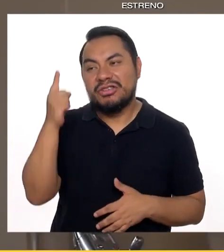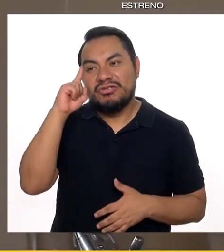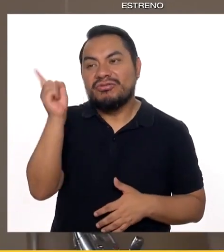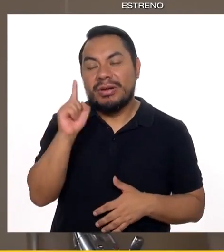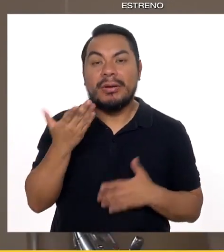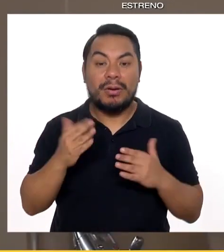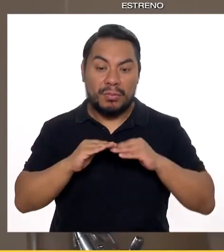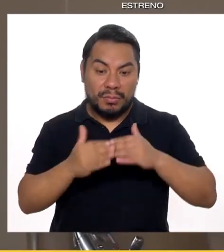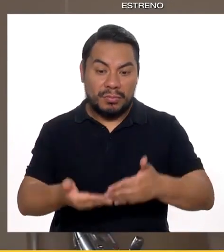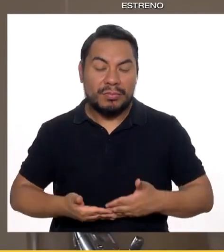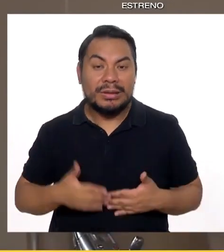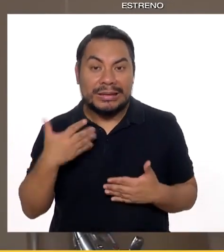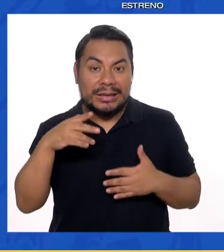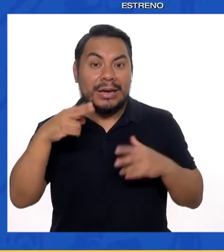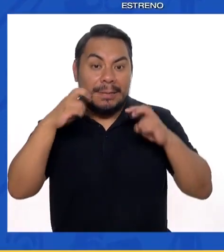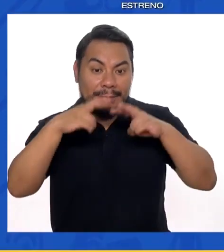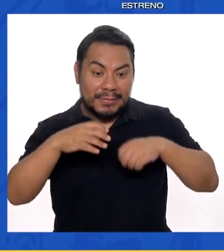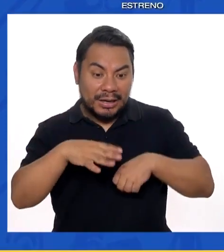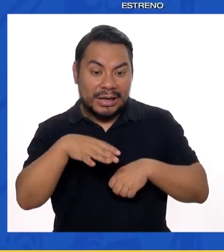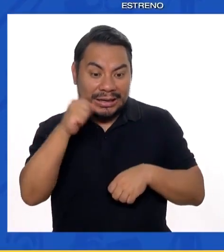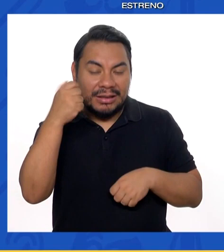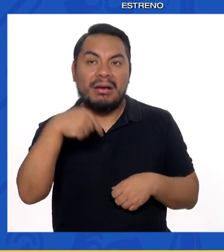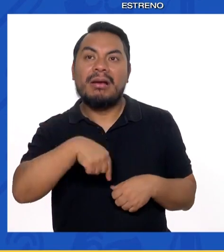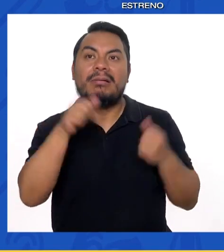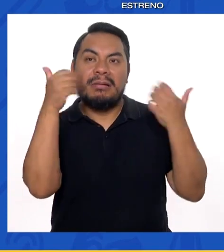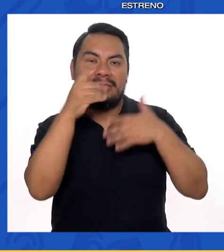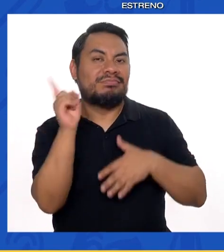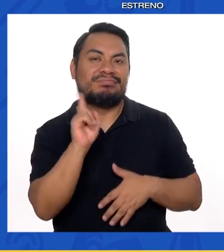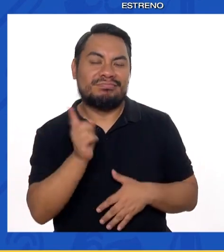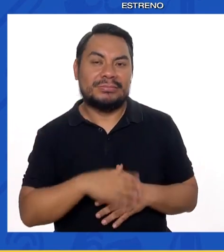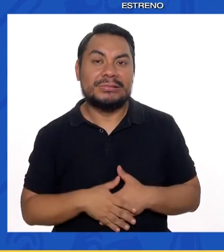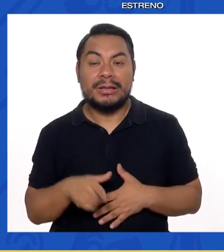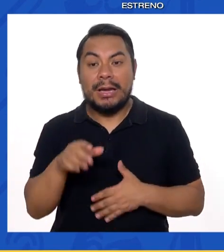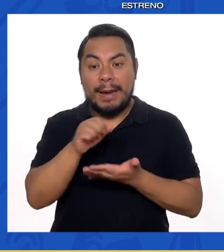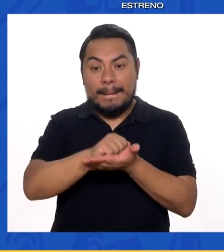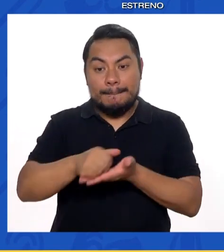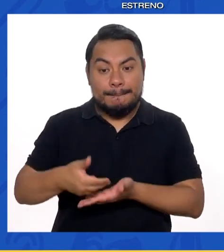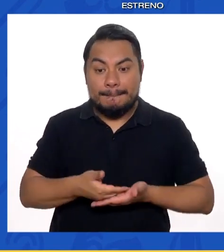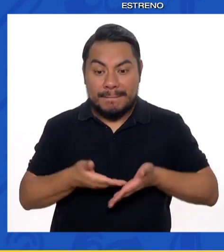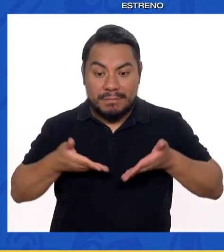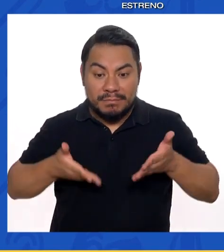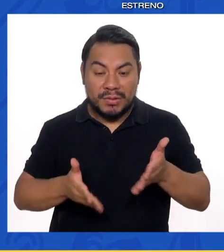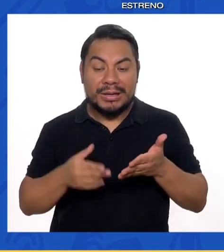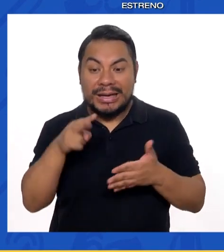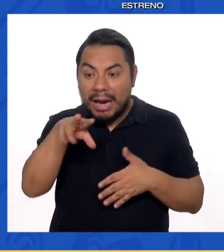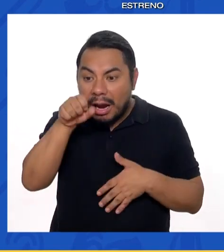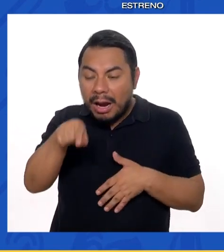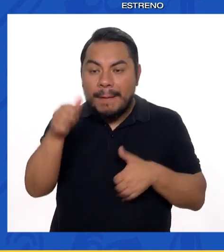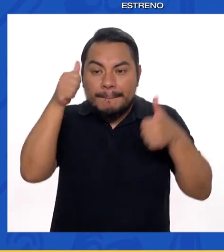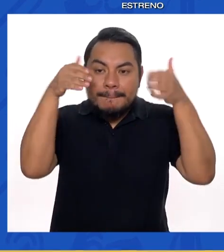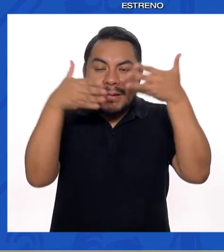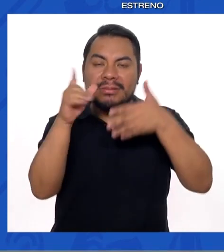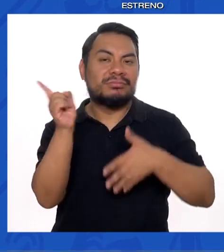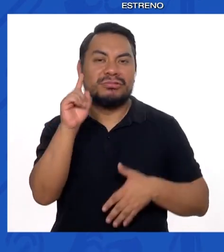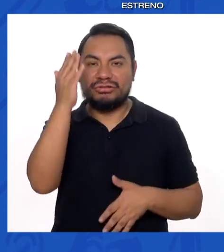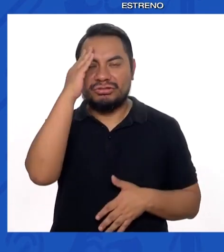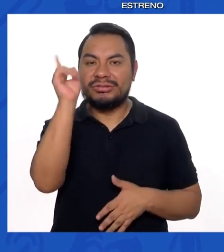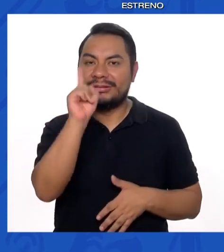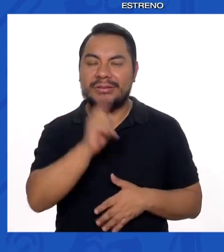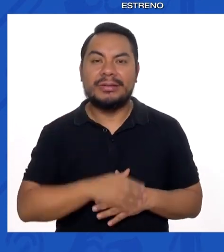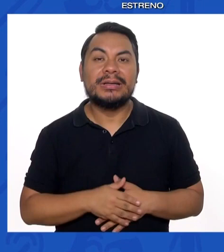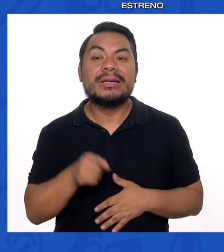determinar durante la gestación y tampoco se determina durante los primeros meses de vida. Se va a